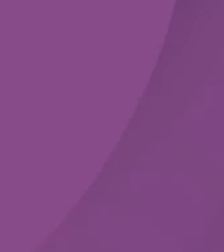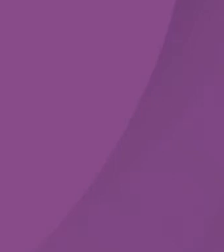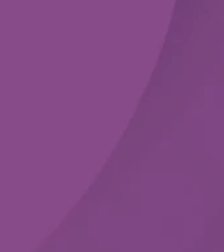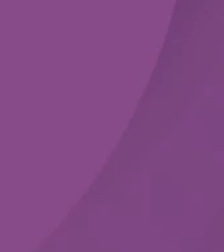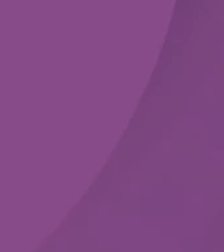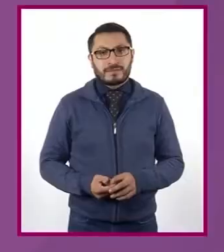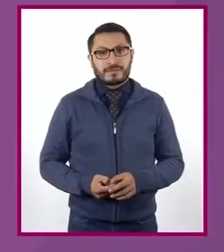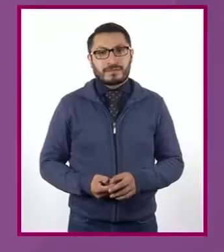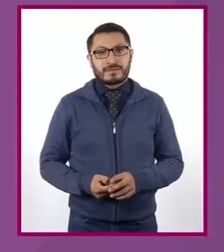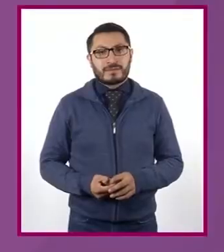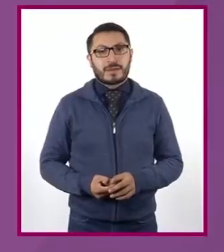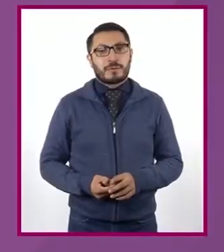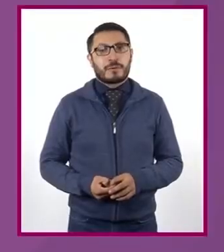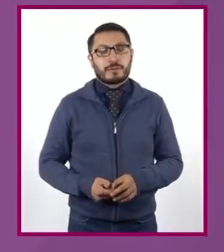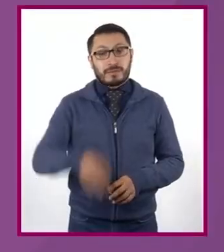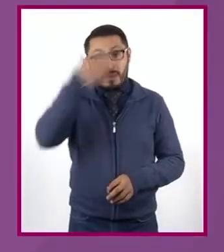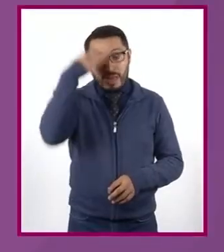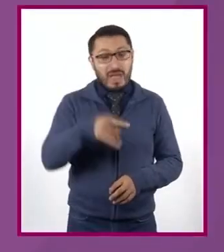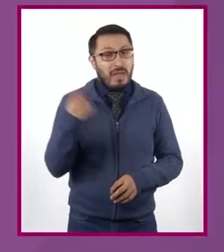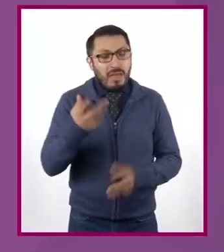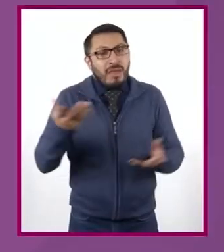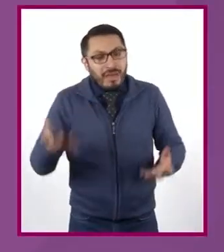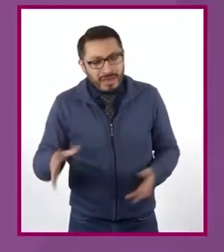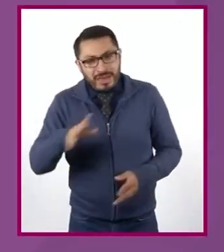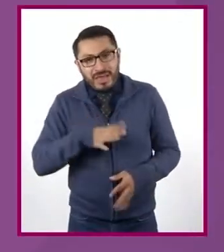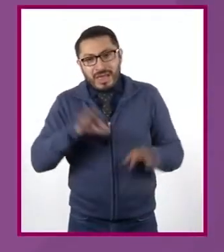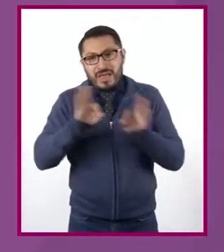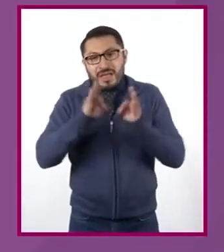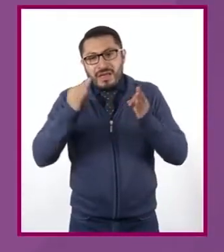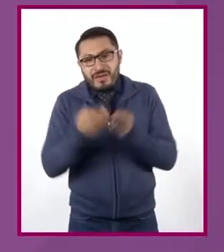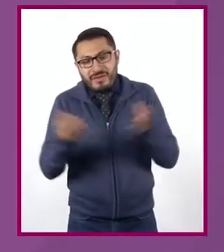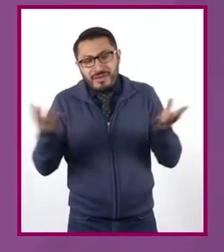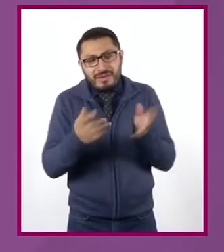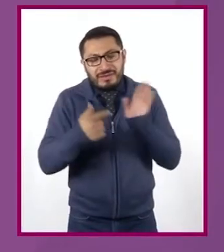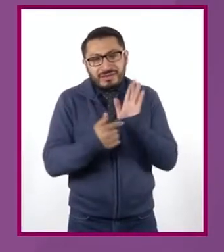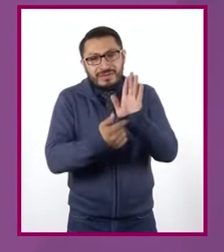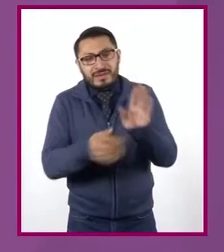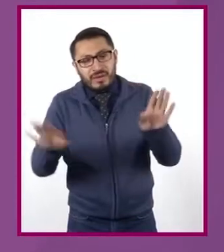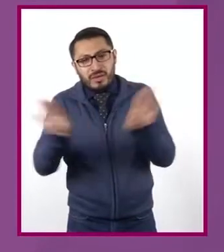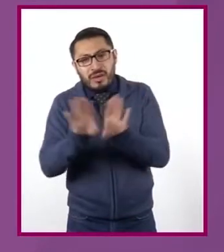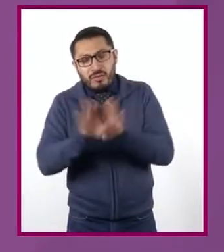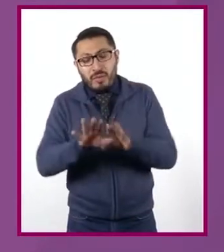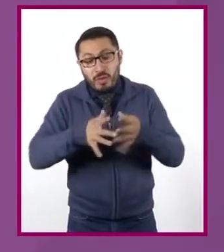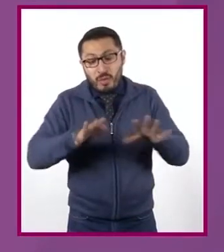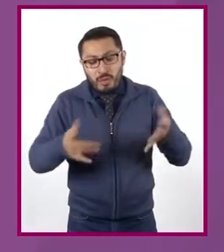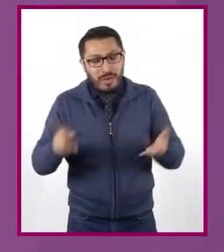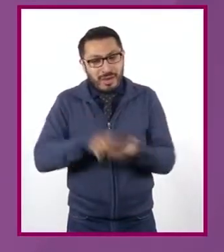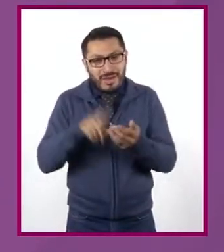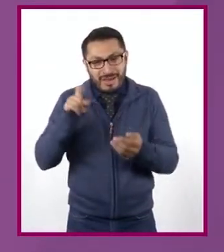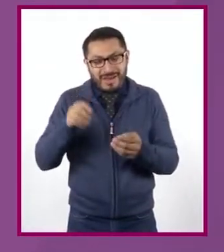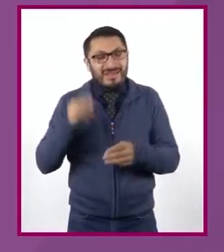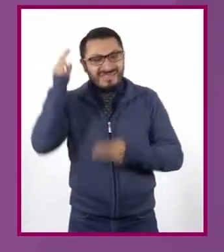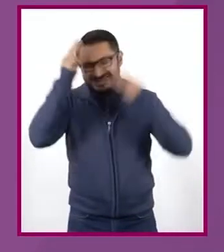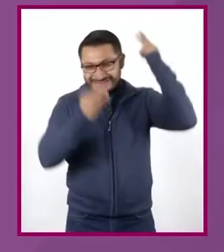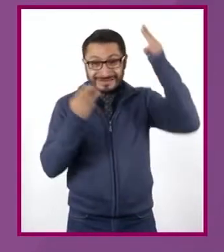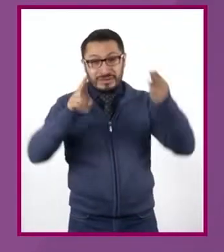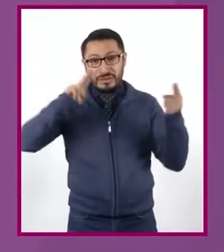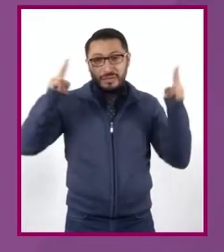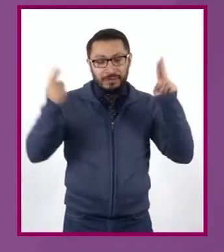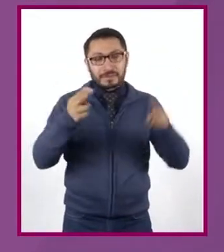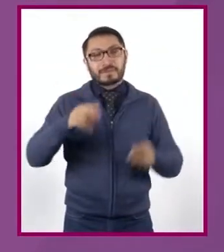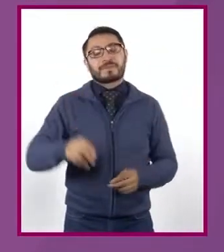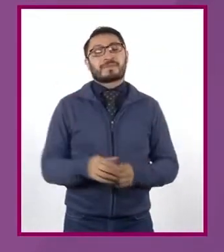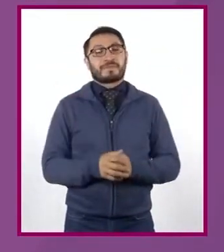¿Sabías que podemos hacer modelos del comportamiento de las ondas en el agua? En el Museo Universum de la Universidad